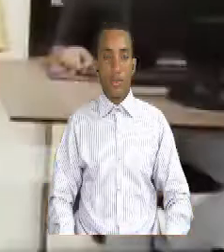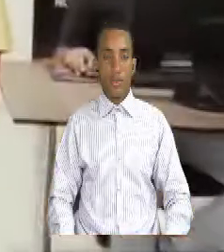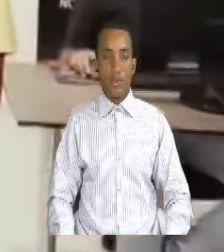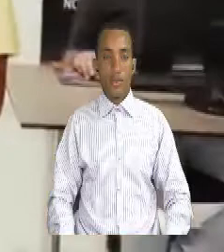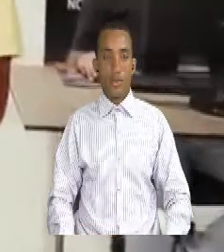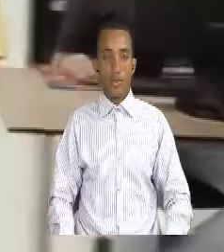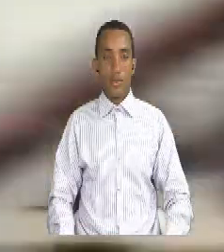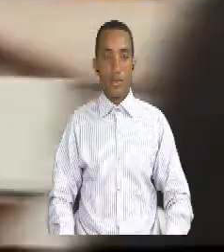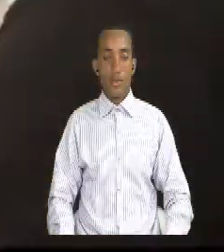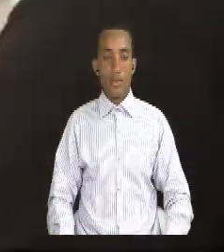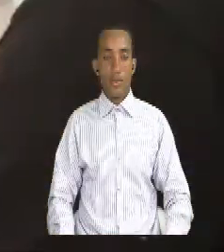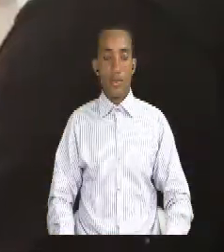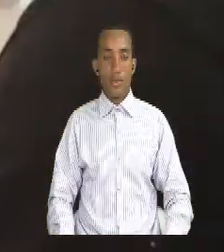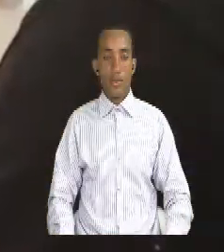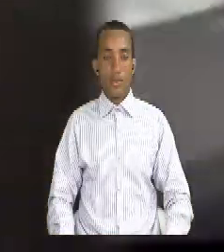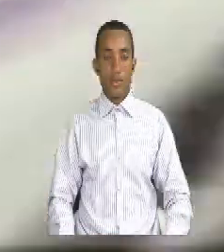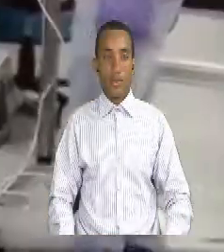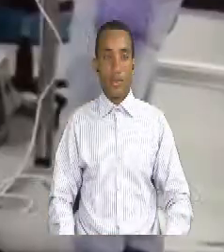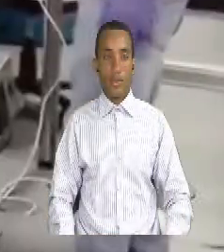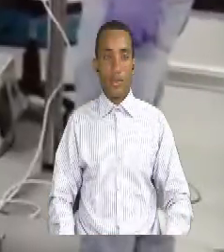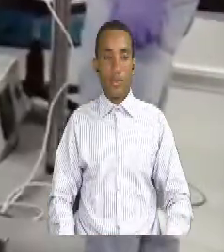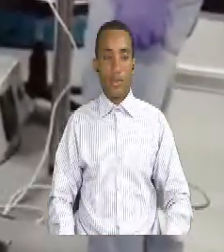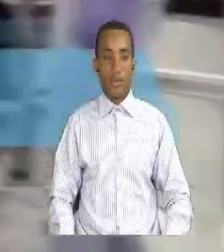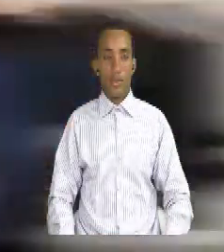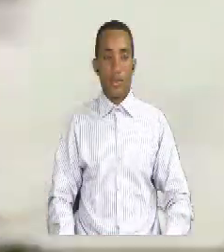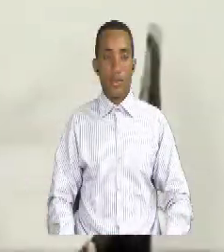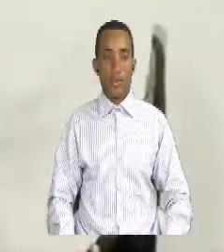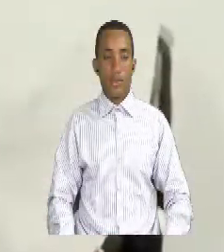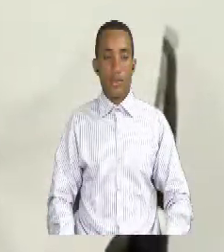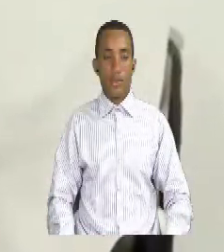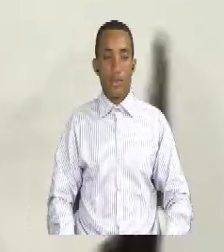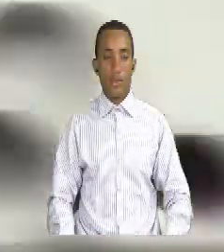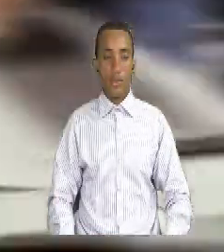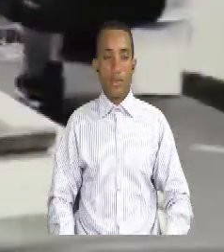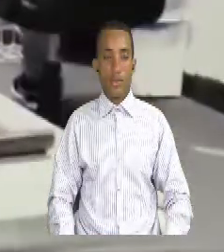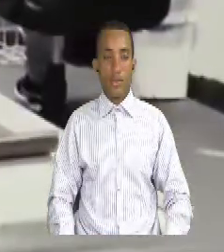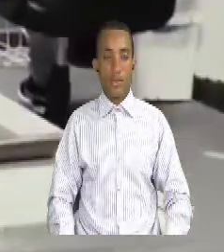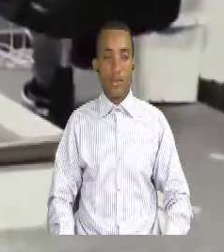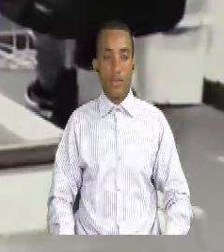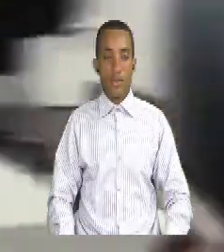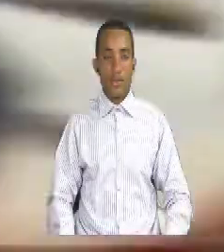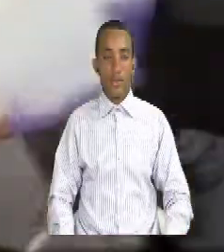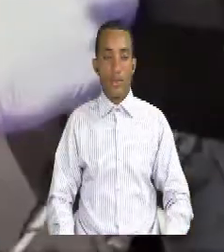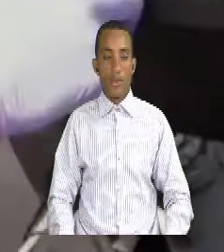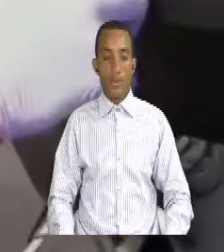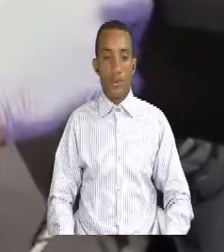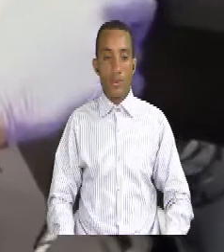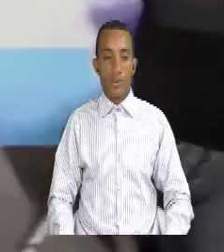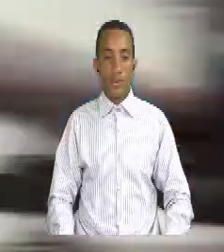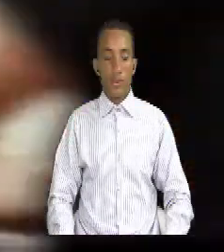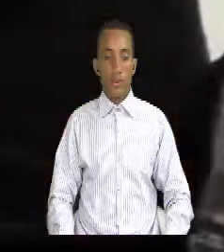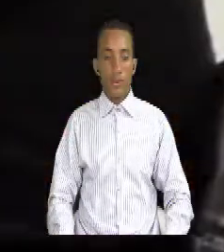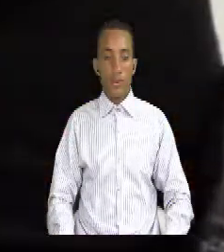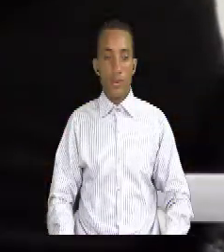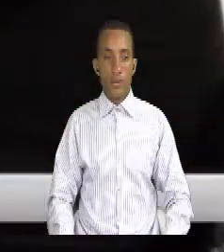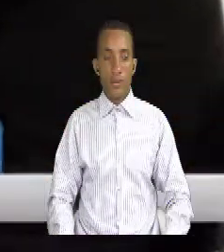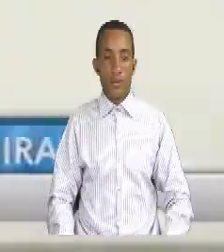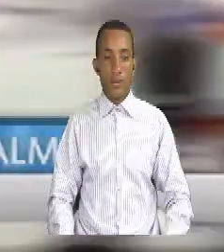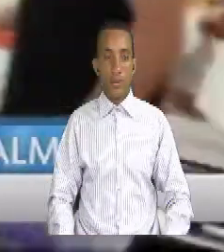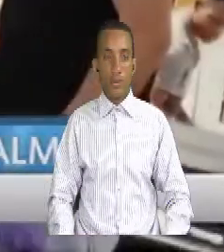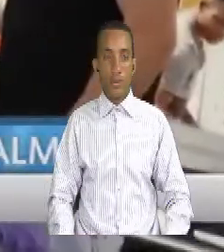Publicidad Digital, diseño, impresión, instalación y publicidad. Estamos ubicados en la carrera 28,